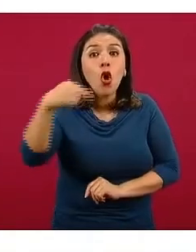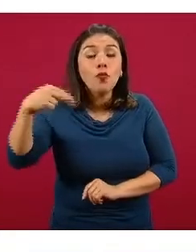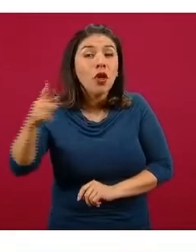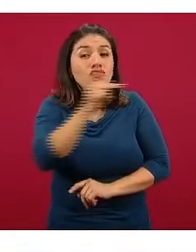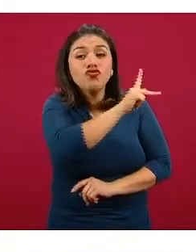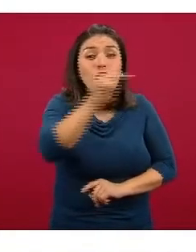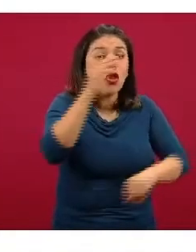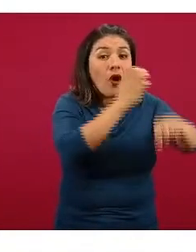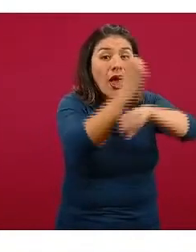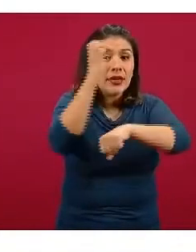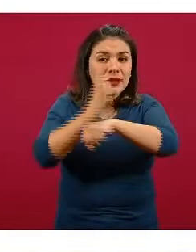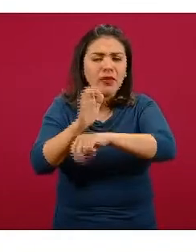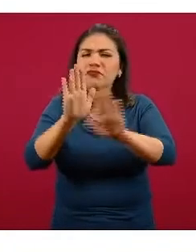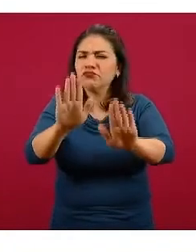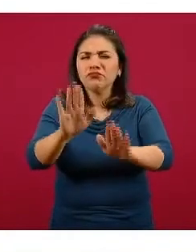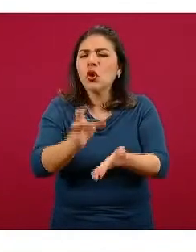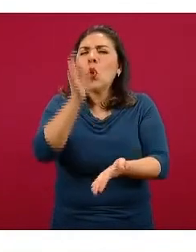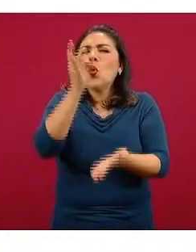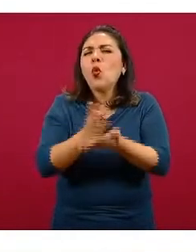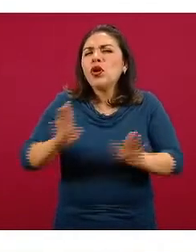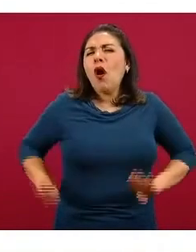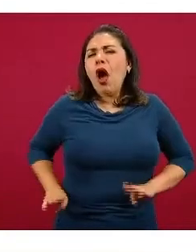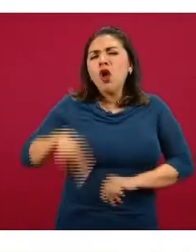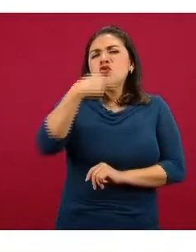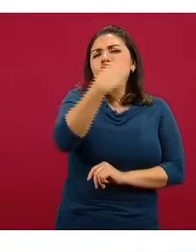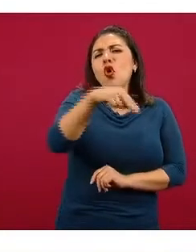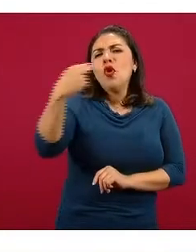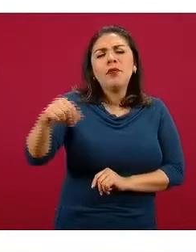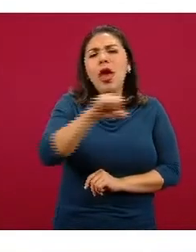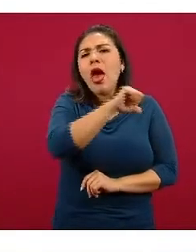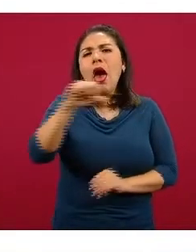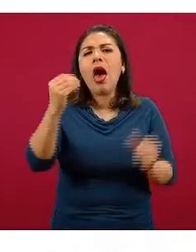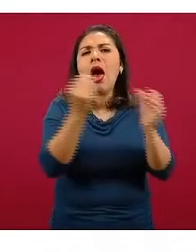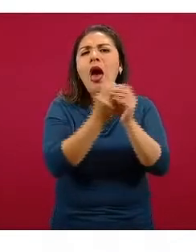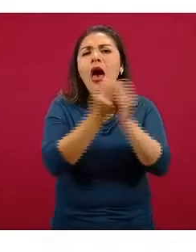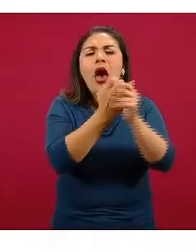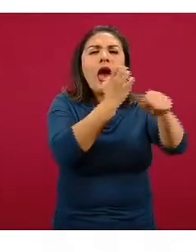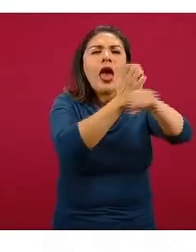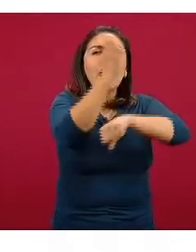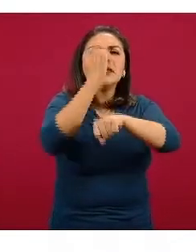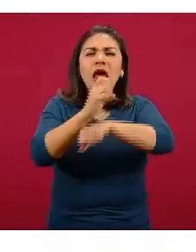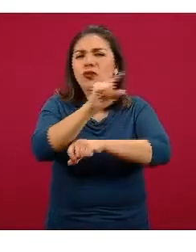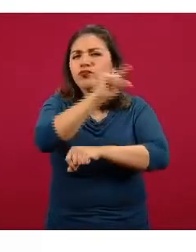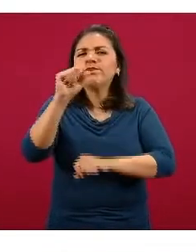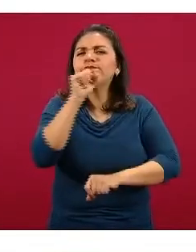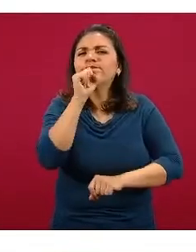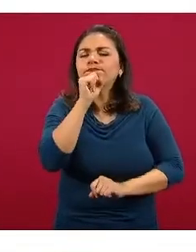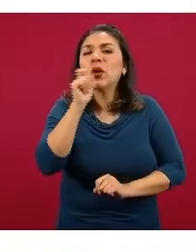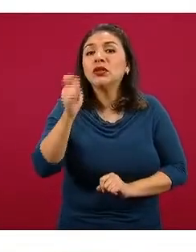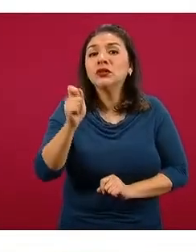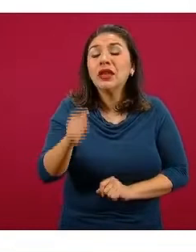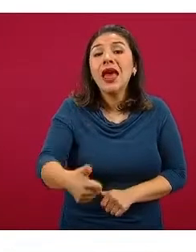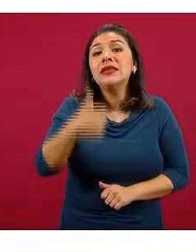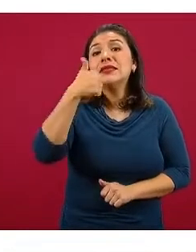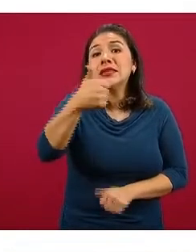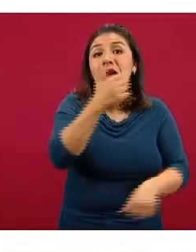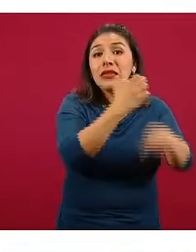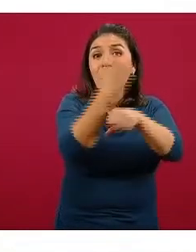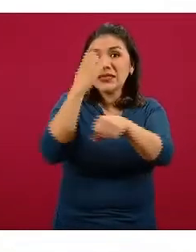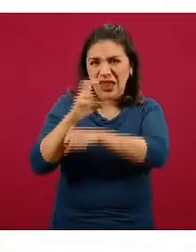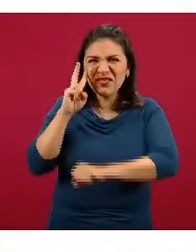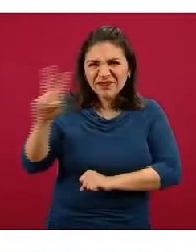entidades federativas, estamos poniendo particularmente los nombres o las etiquetas de estas 6